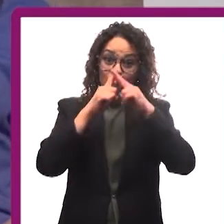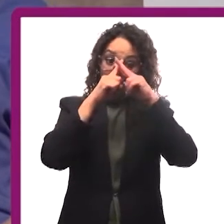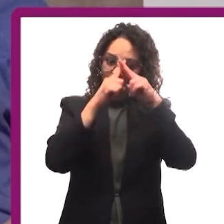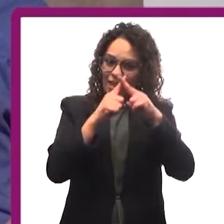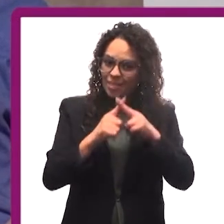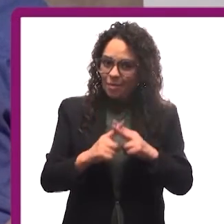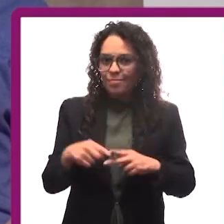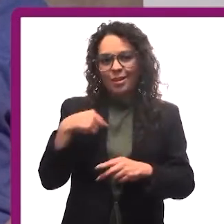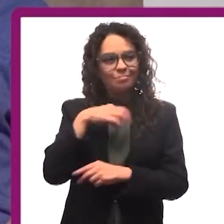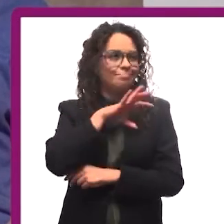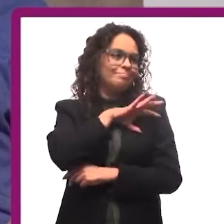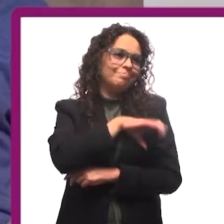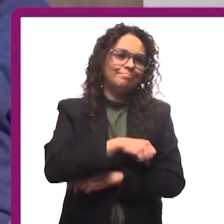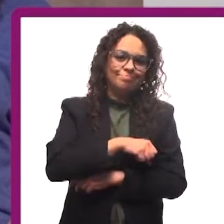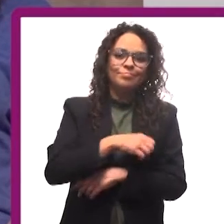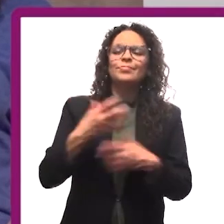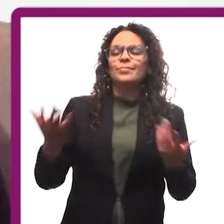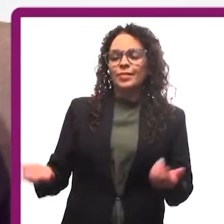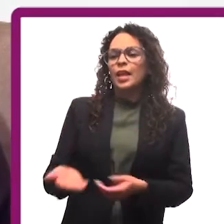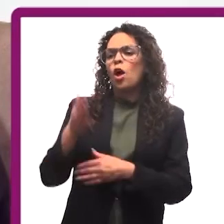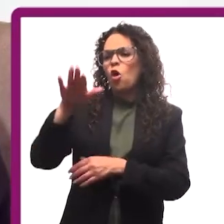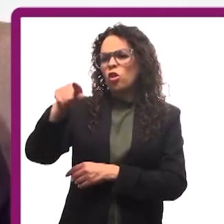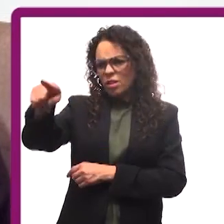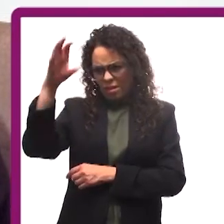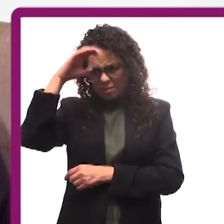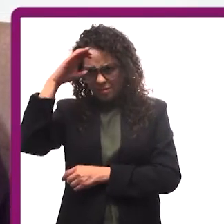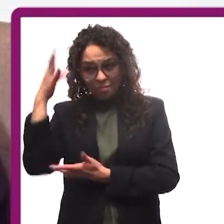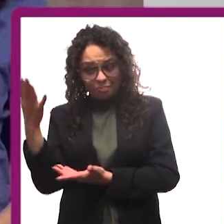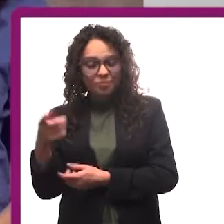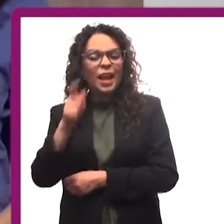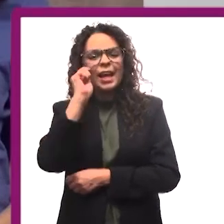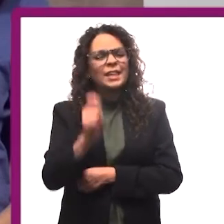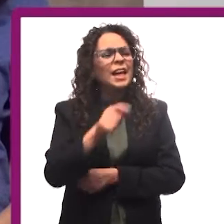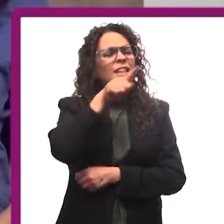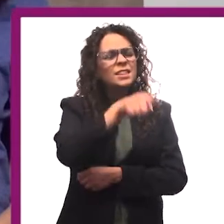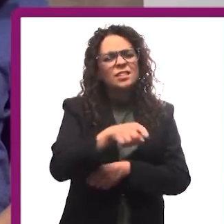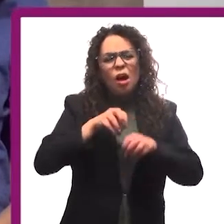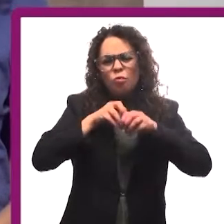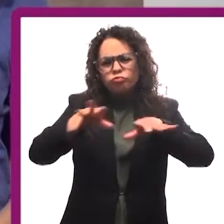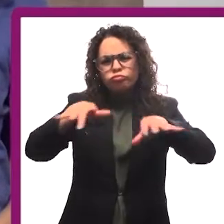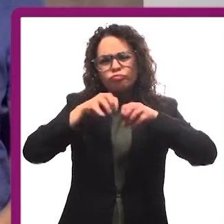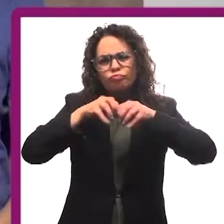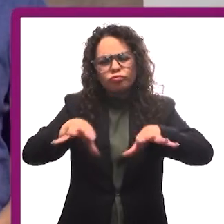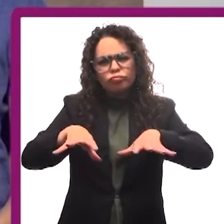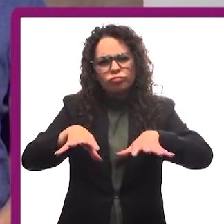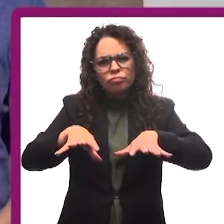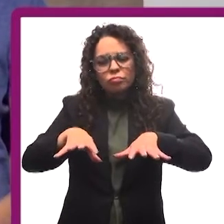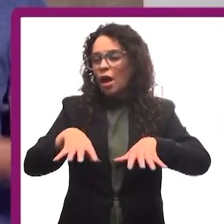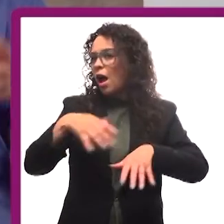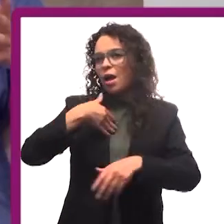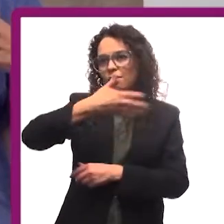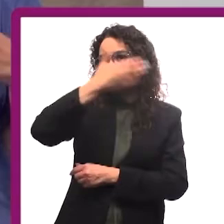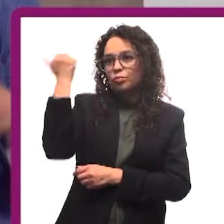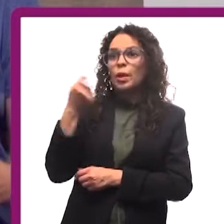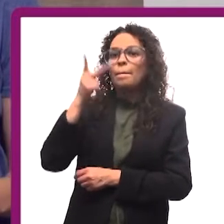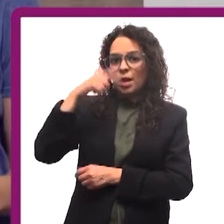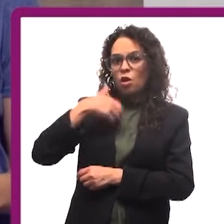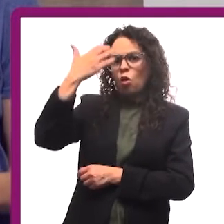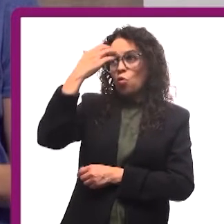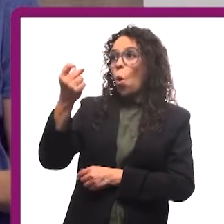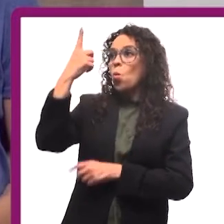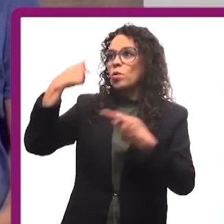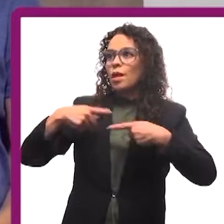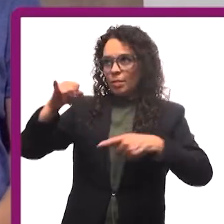matemáticas. Oye, científica, ¿y tú sabes qué es eso de las propagandas? No, pero conozco a alguien que sí. Ella es